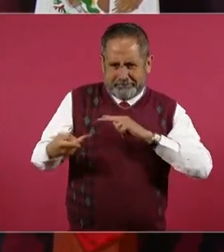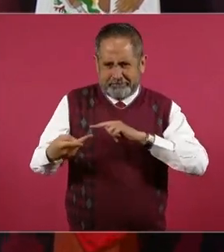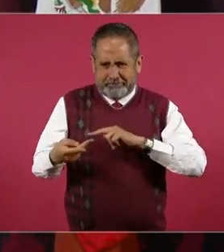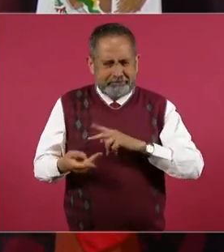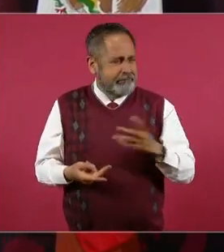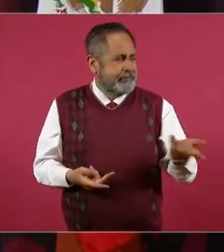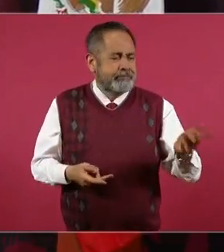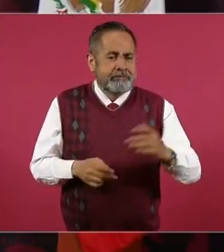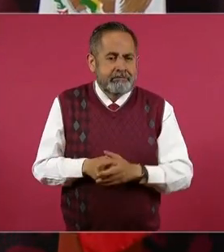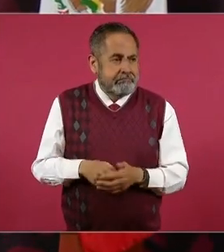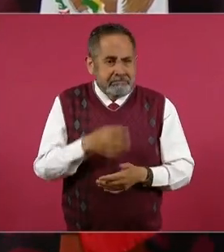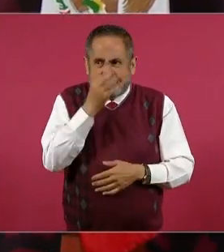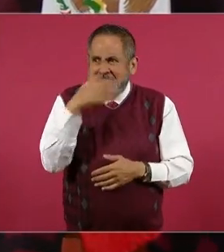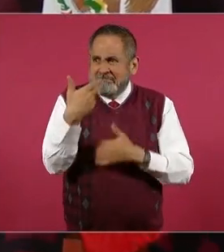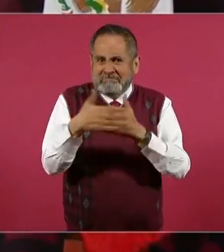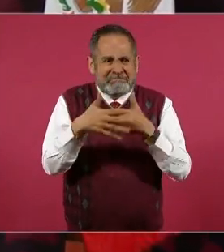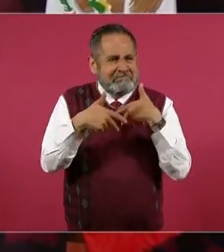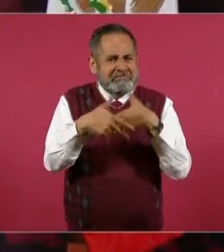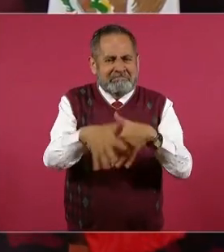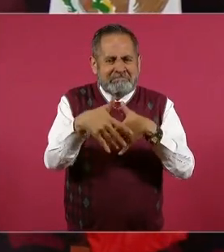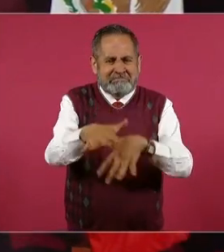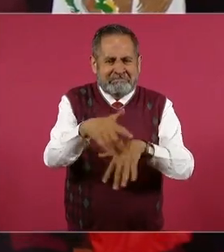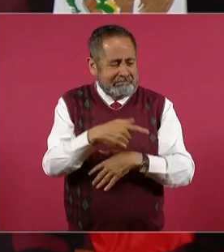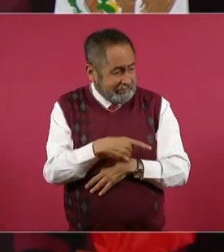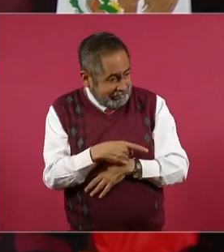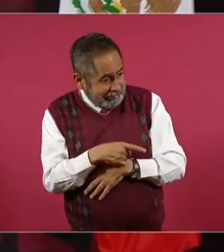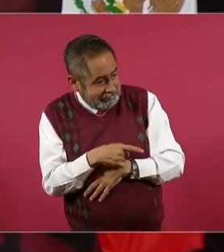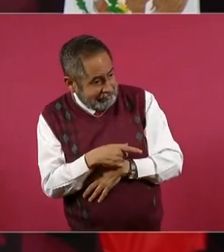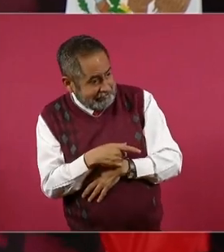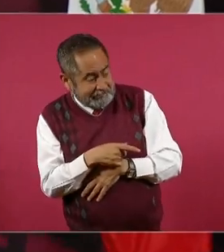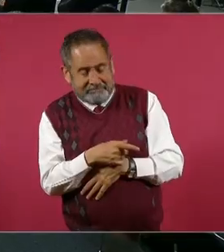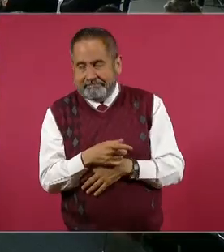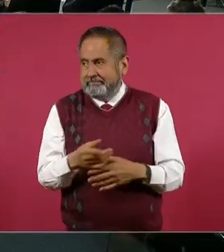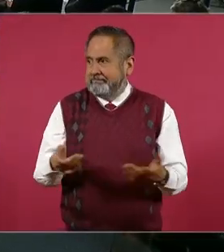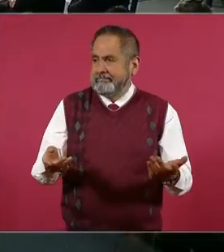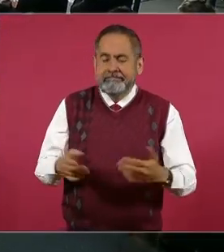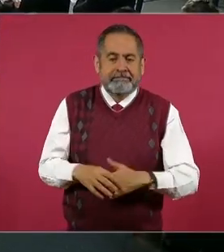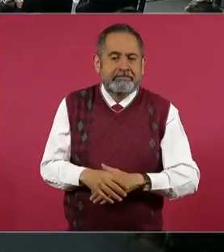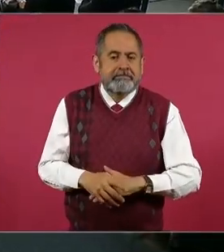Sí, van hasta marchar por eso.